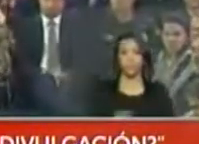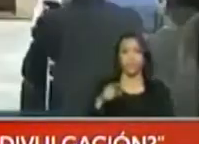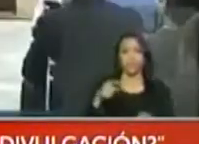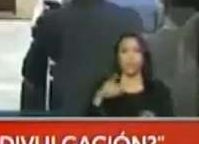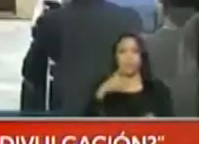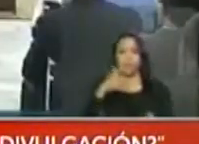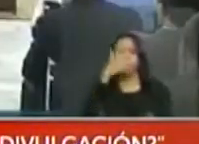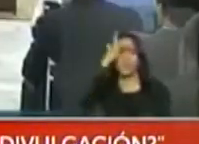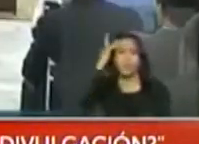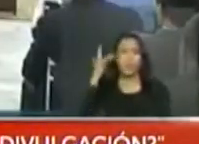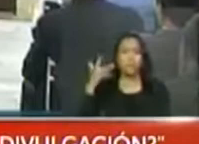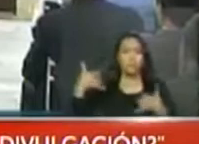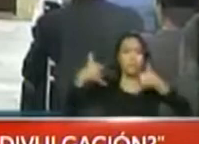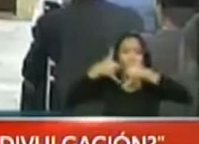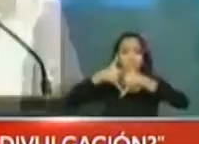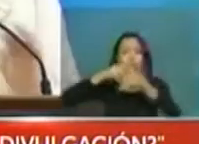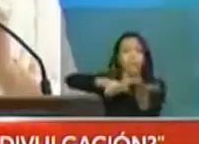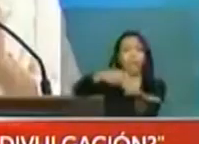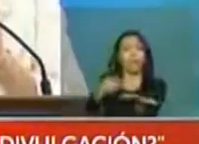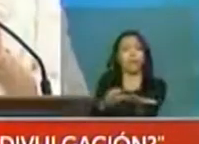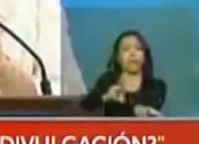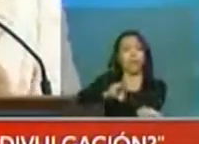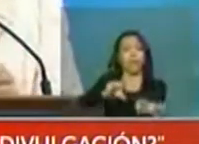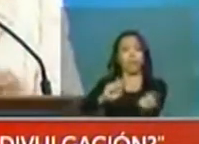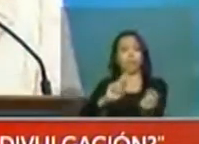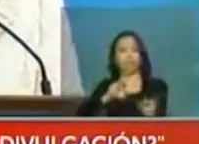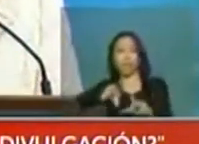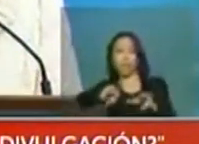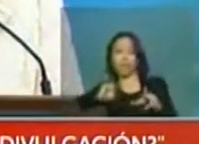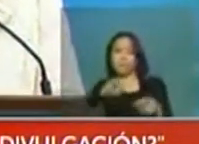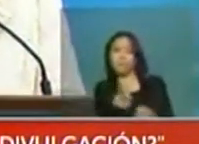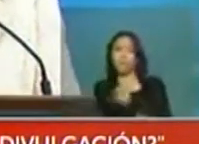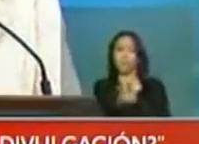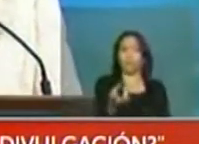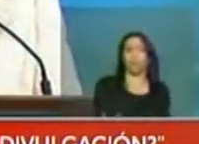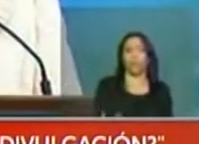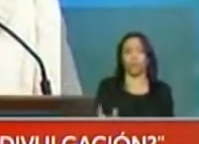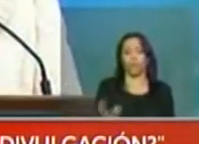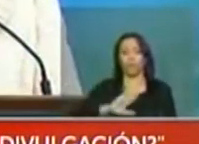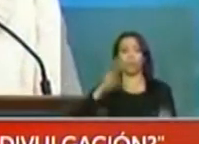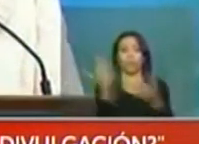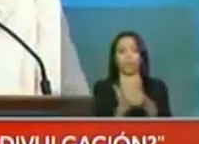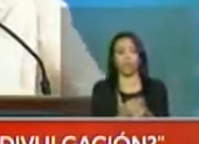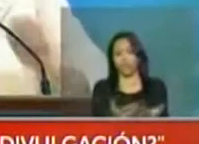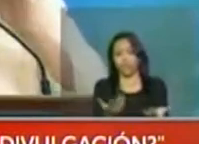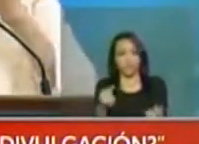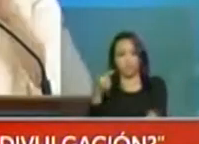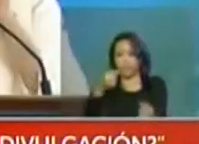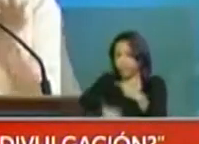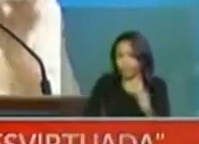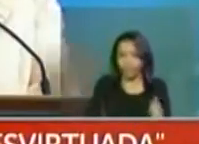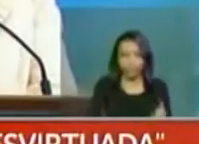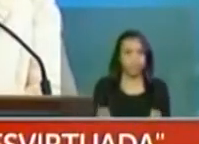Interpretación desvirtuada. La interpretación fue desvirtuada. Procesos equívocos. Procesos equivocados.